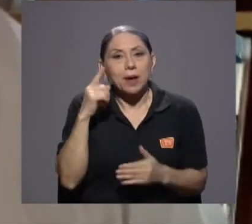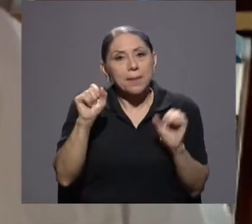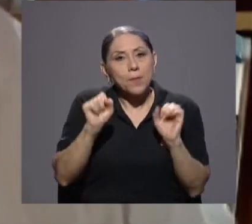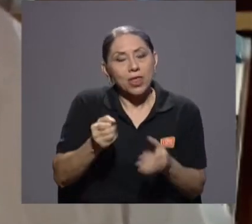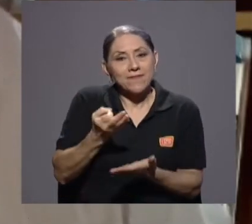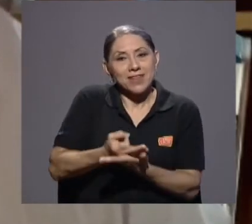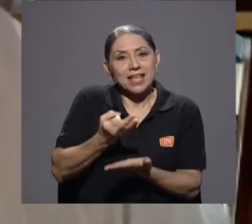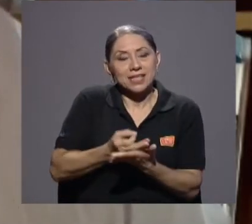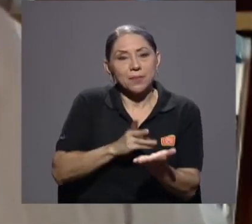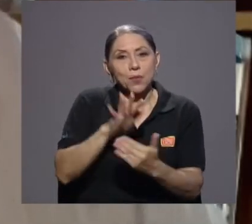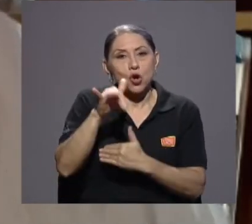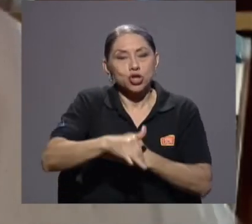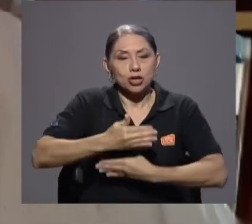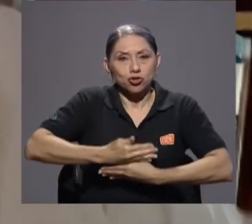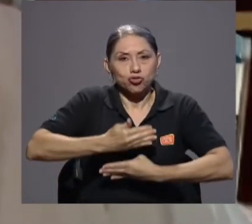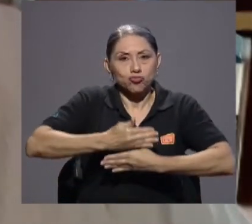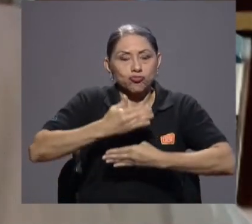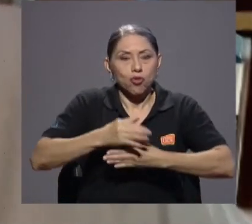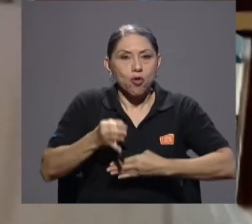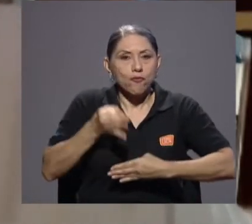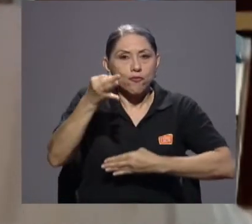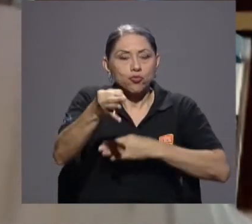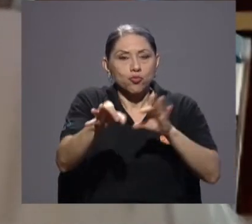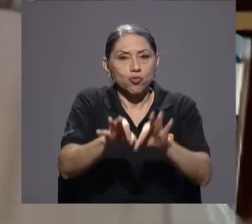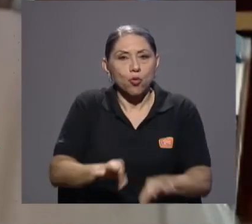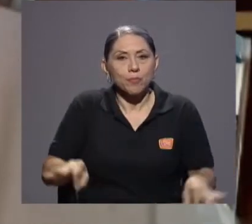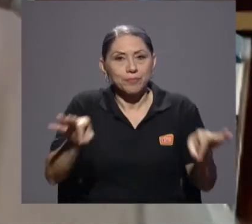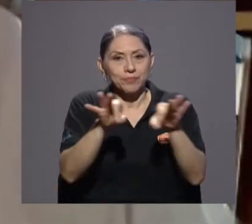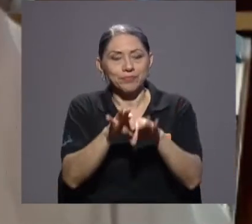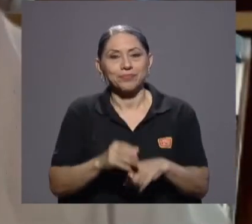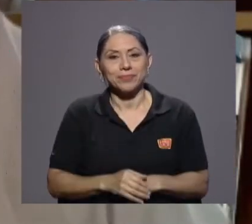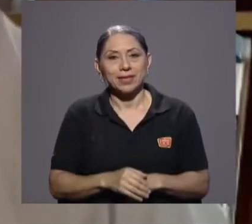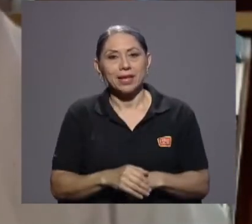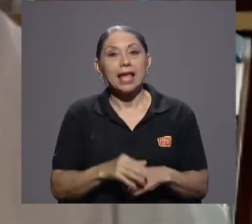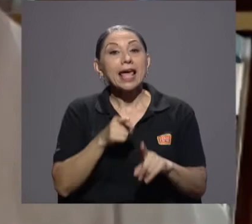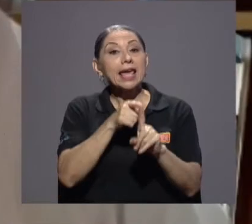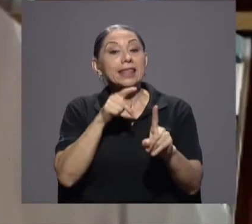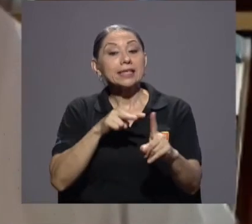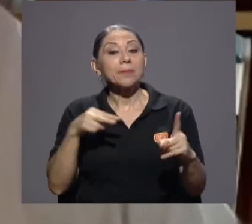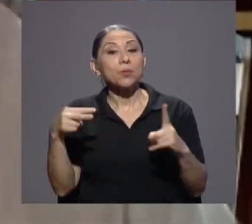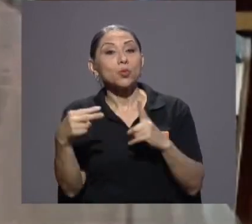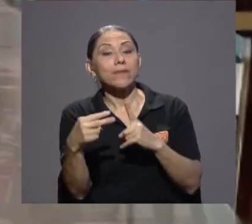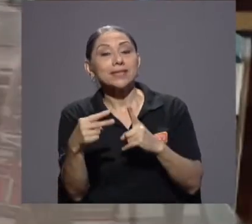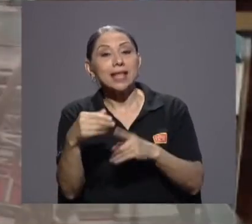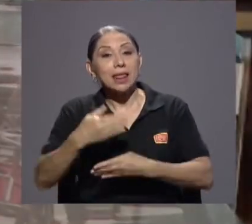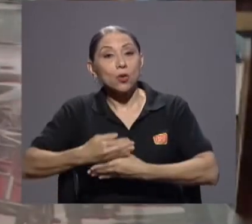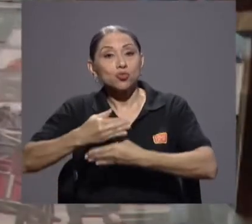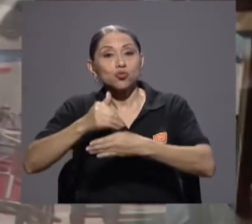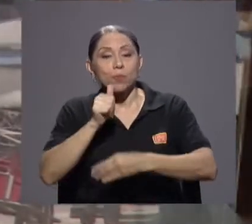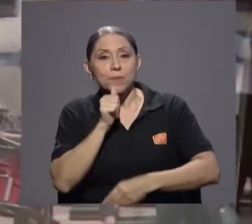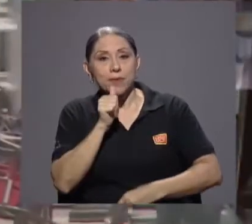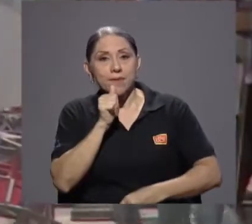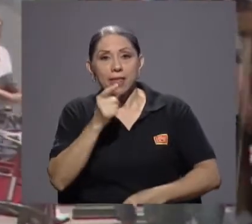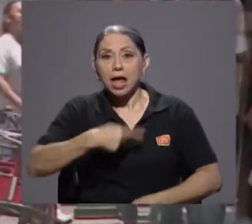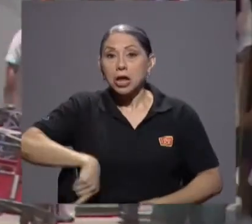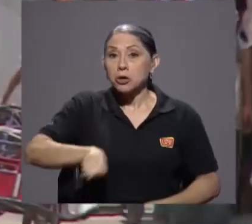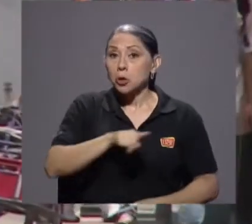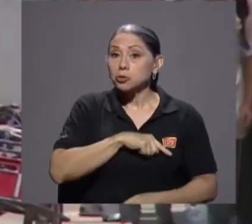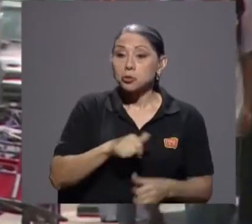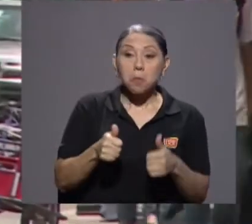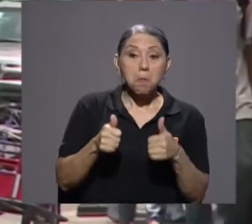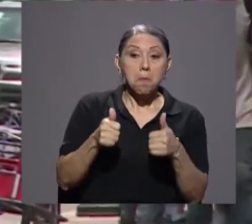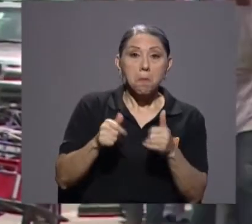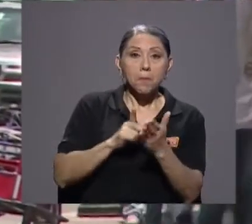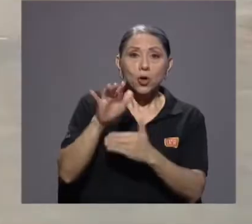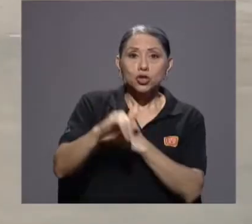proyectos de infraestructura importantes a futuro. Y desde el otro punto de vista, ya de la construcción privada, pues nosotros vemos con muy buenos ojos el proyecto de